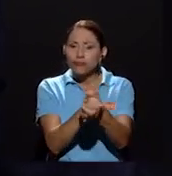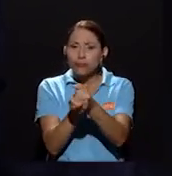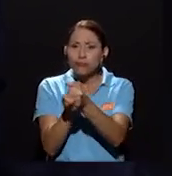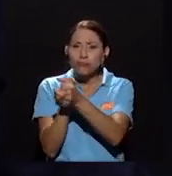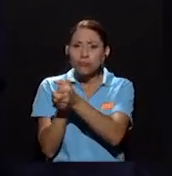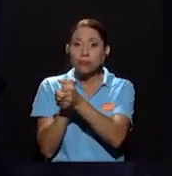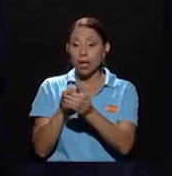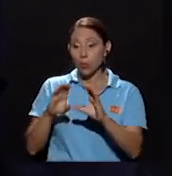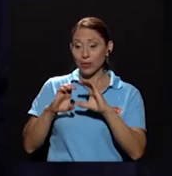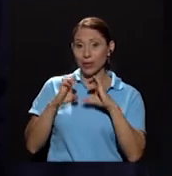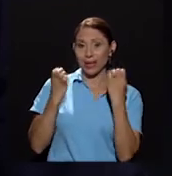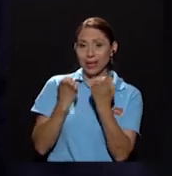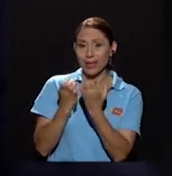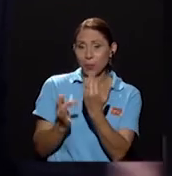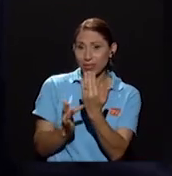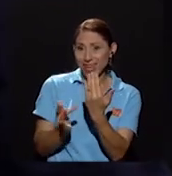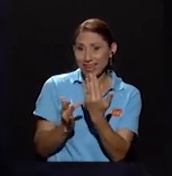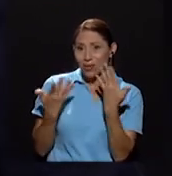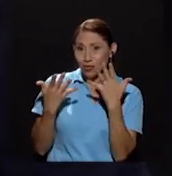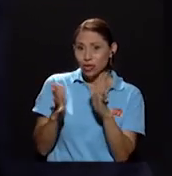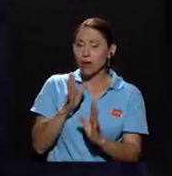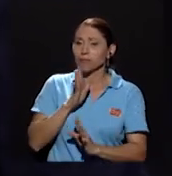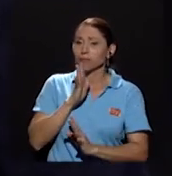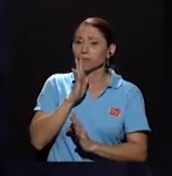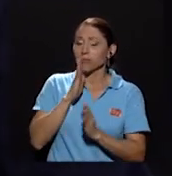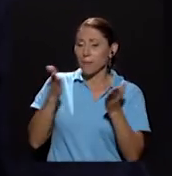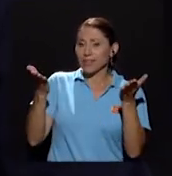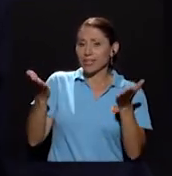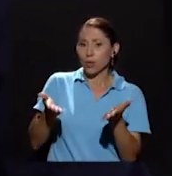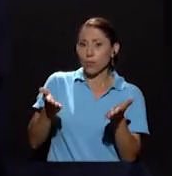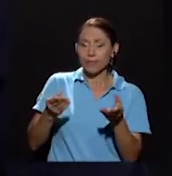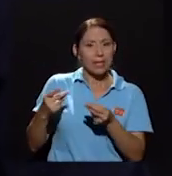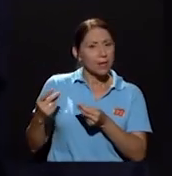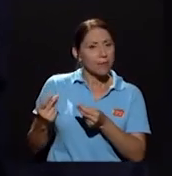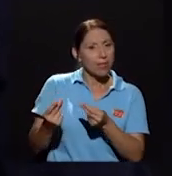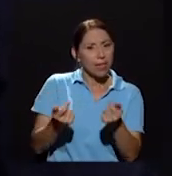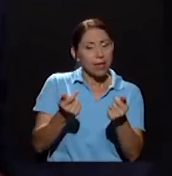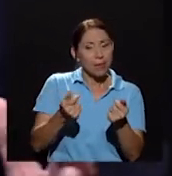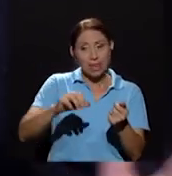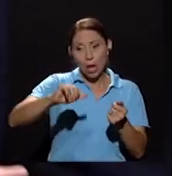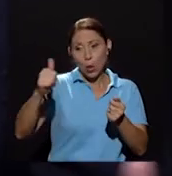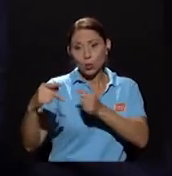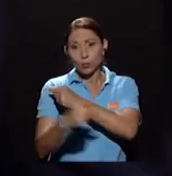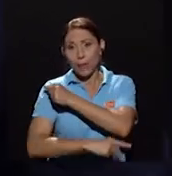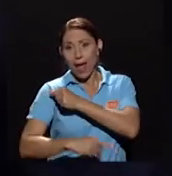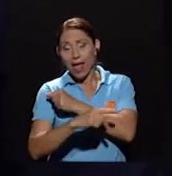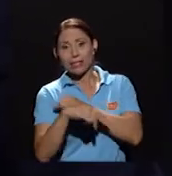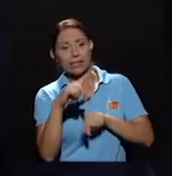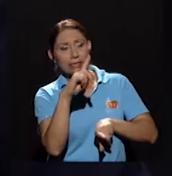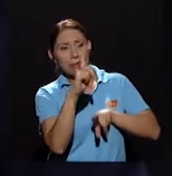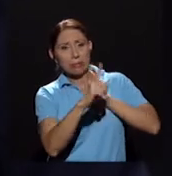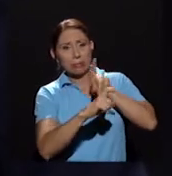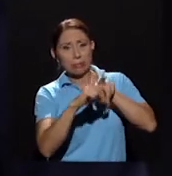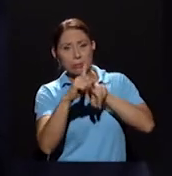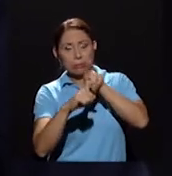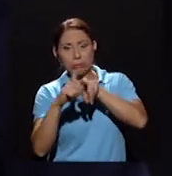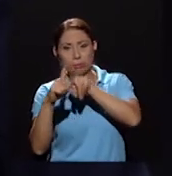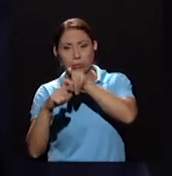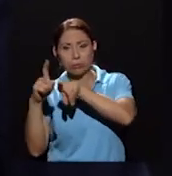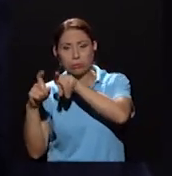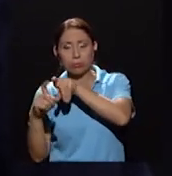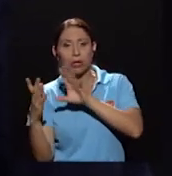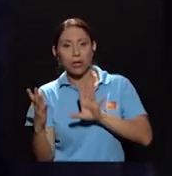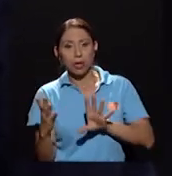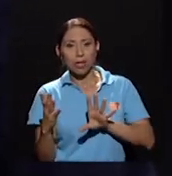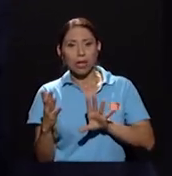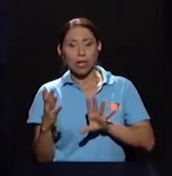técnico inmediatamente recibe observaciones o preguntas por parte de los países representantes y en costa